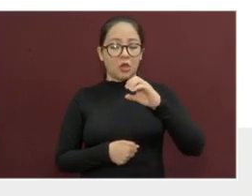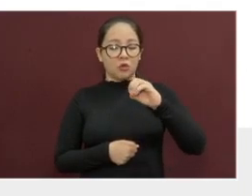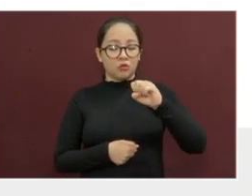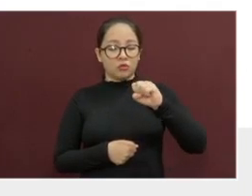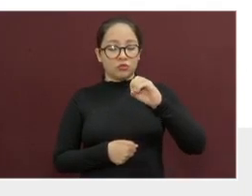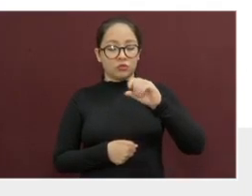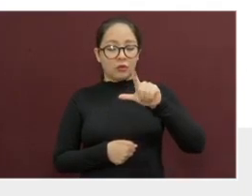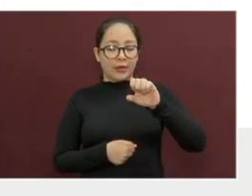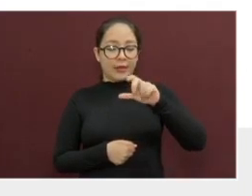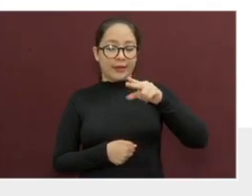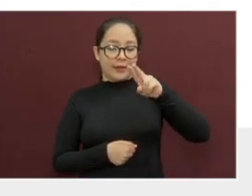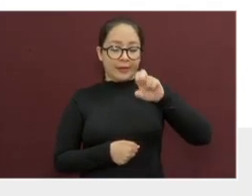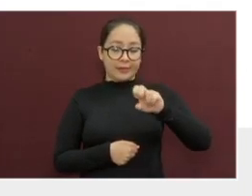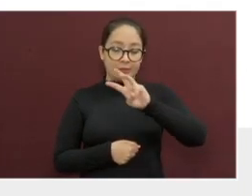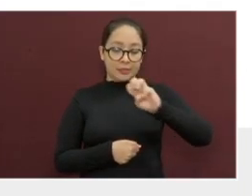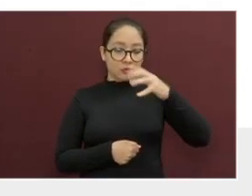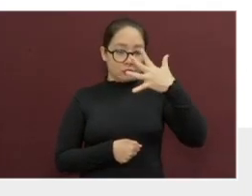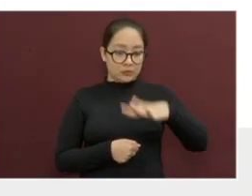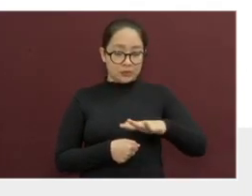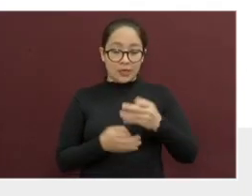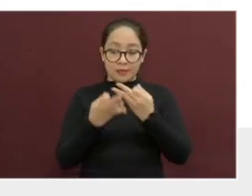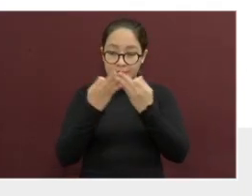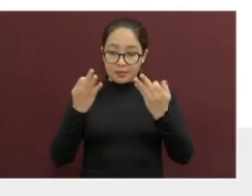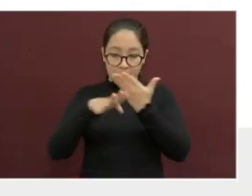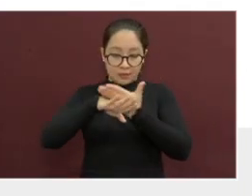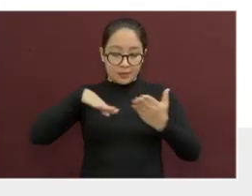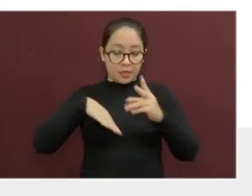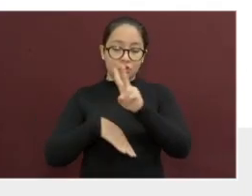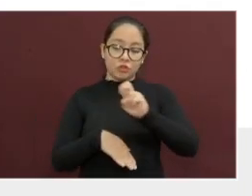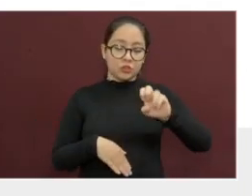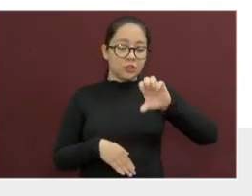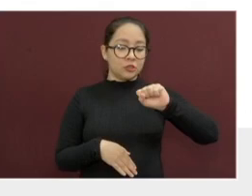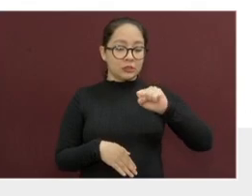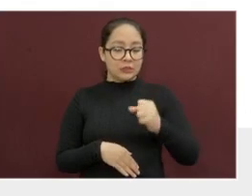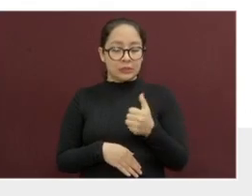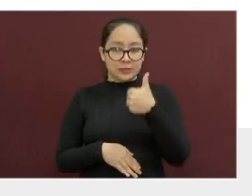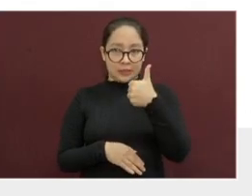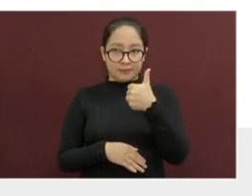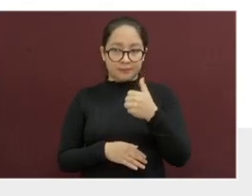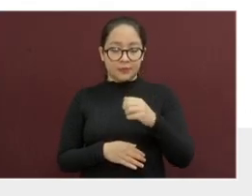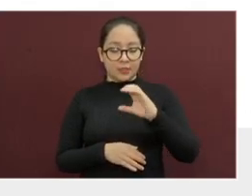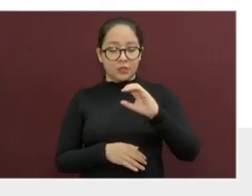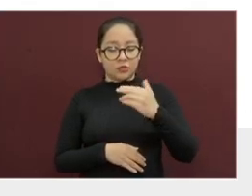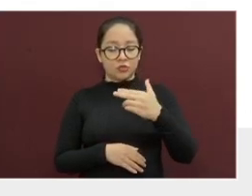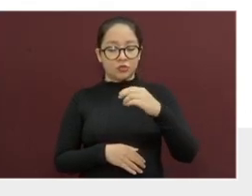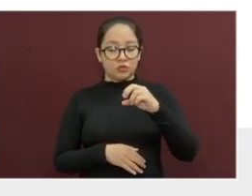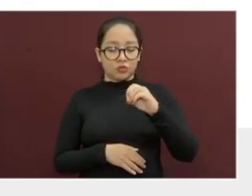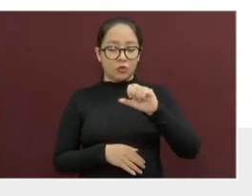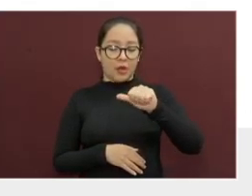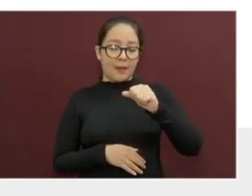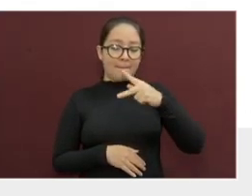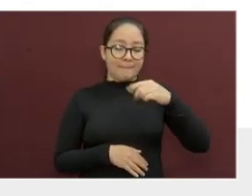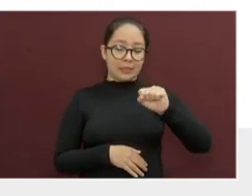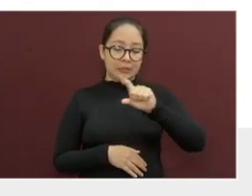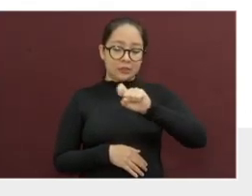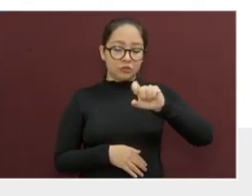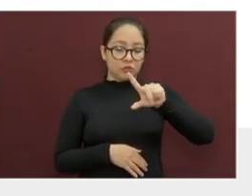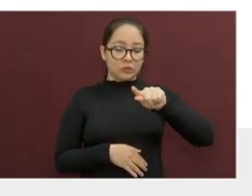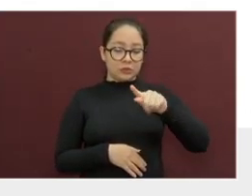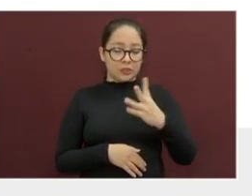310 y tierra blanca con 266 las choapas 179